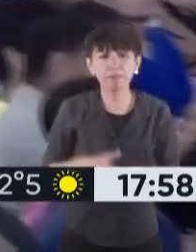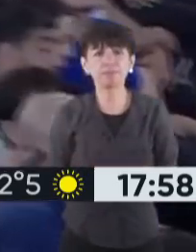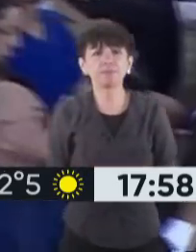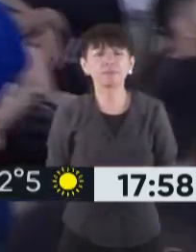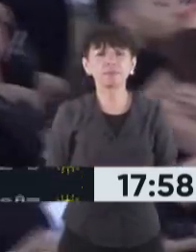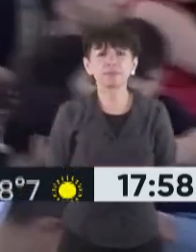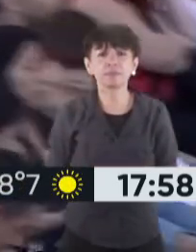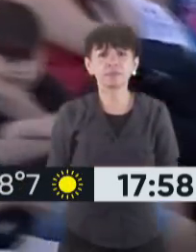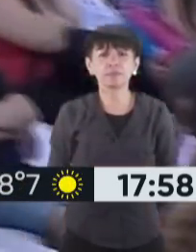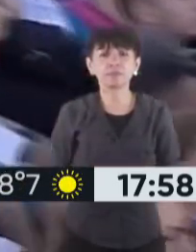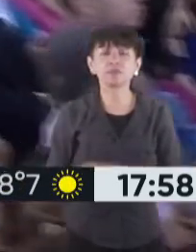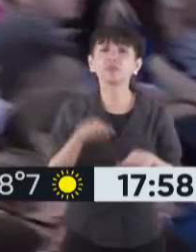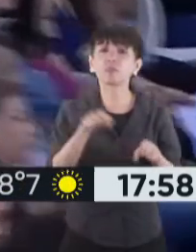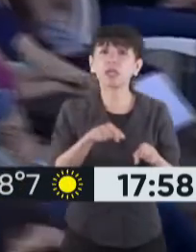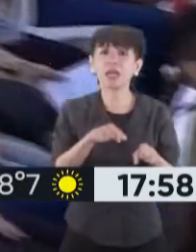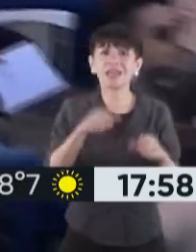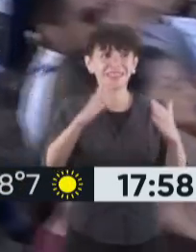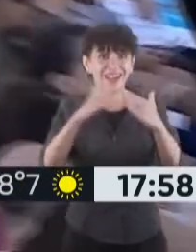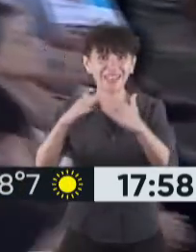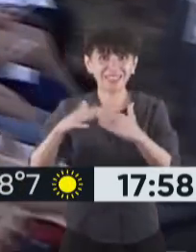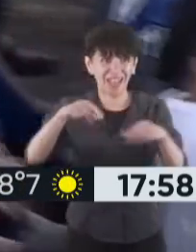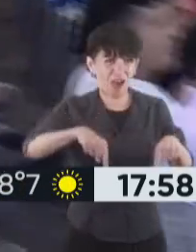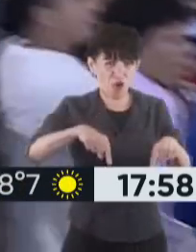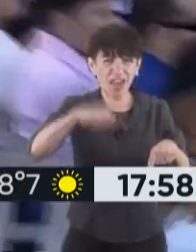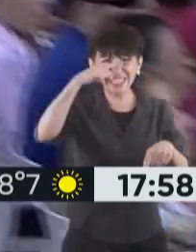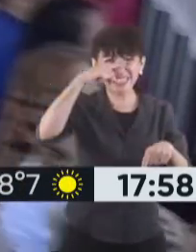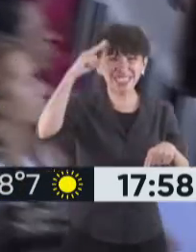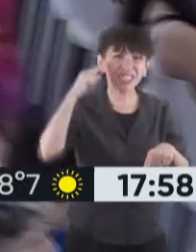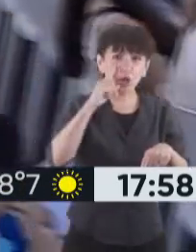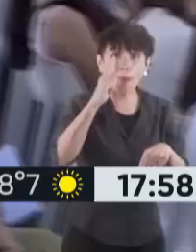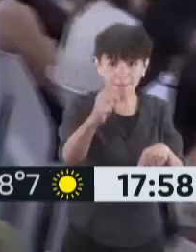A estas 79.000 viviendas que estamos entregando hoy,